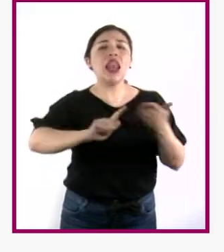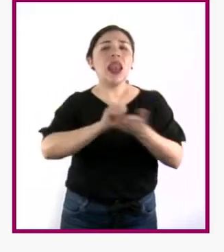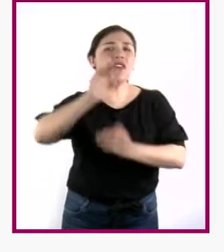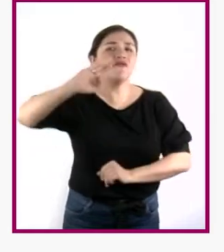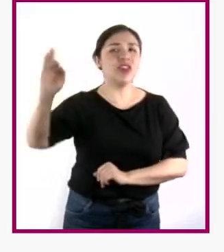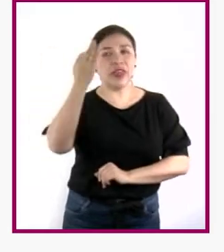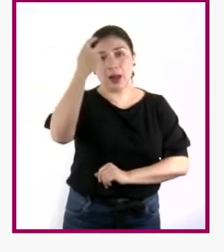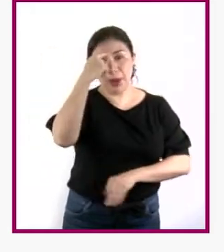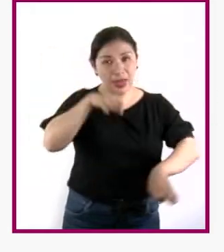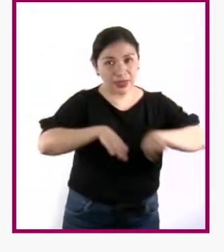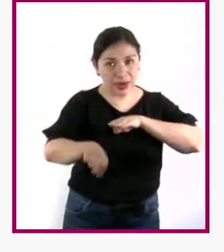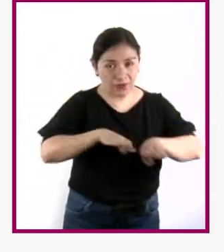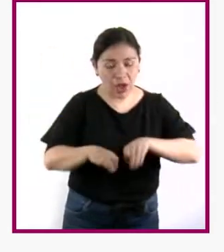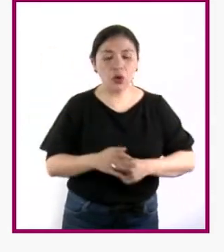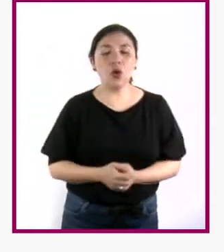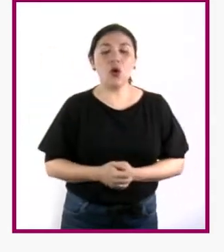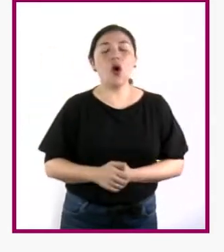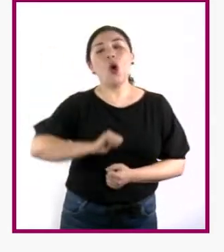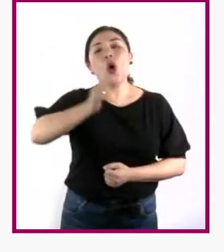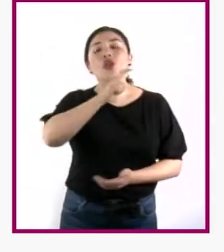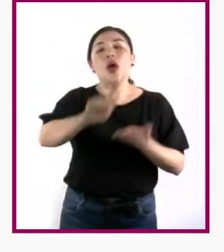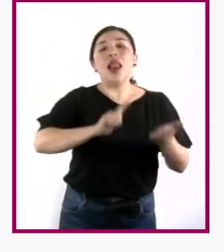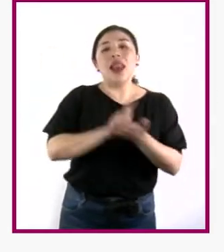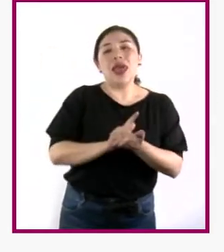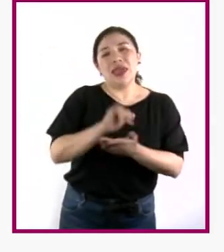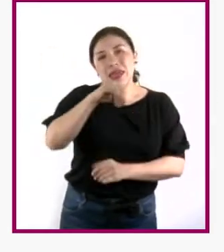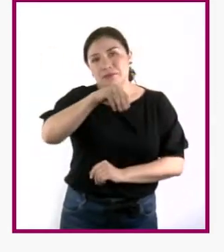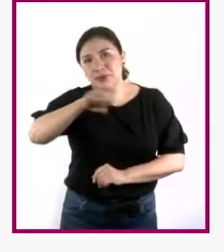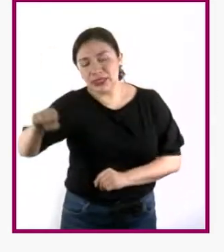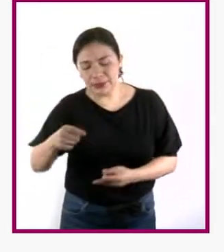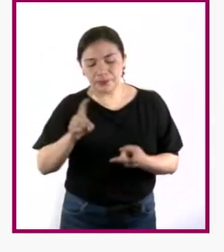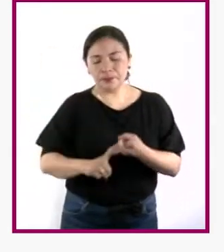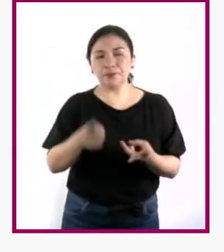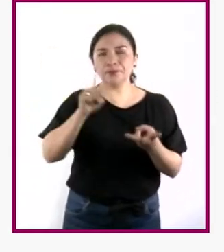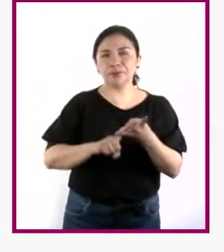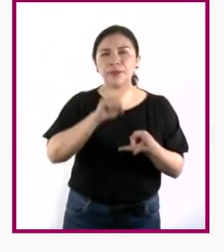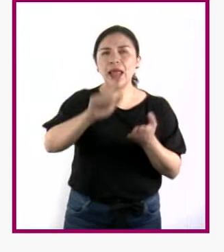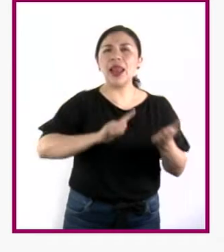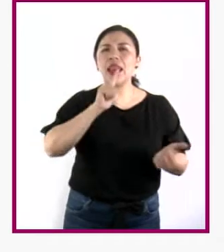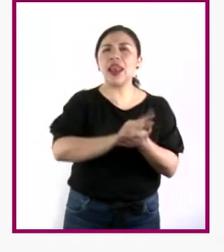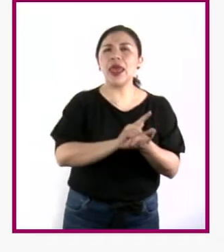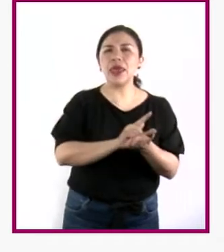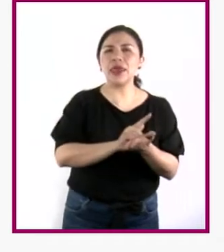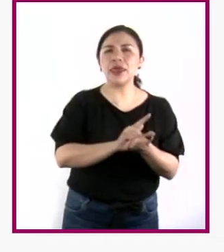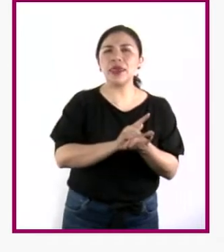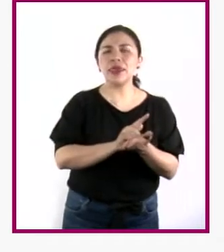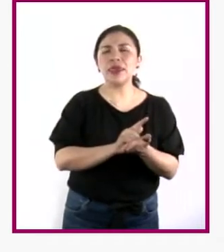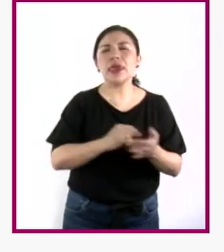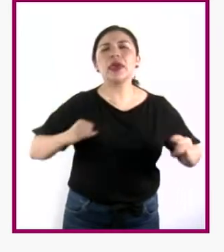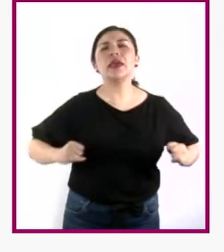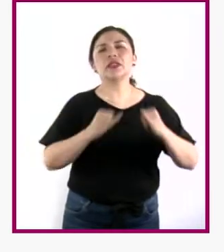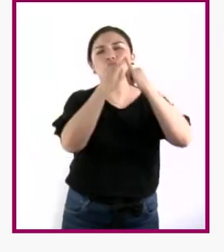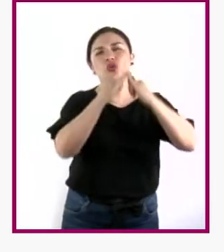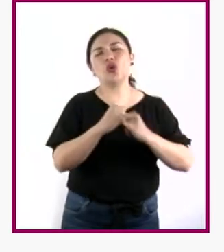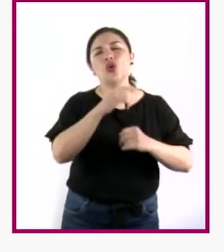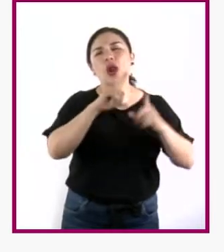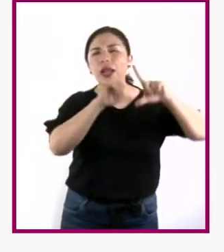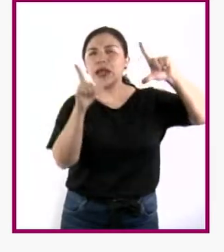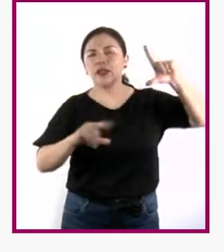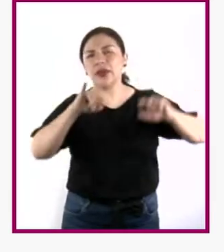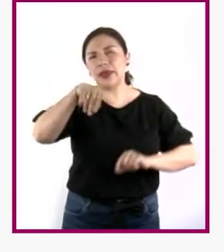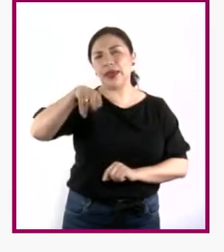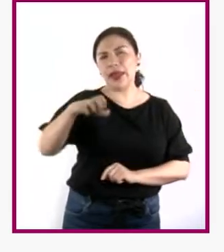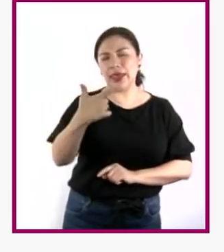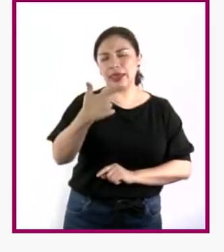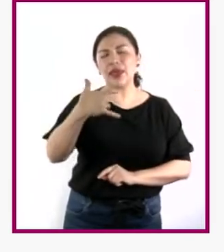del Trabajo, en la Ley del Seguro Social, Ley del Instituto Nacional del Fondo Nacional de la Vivienda, o